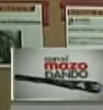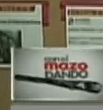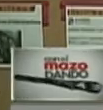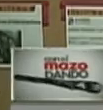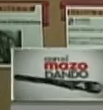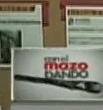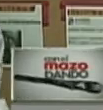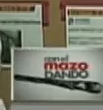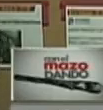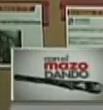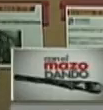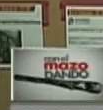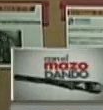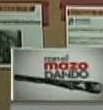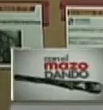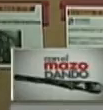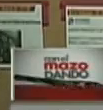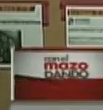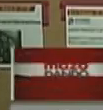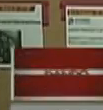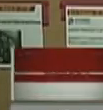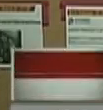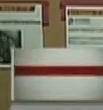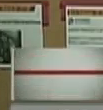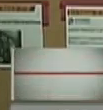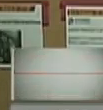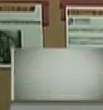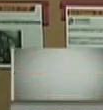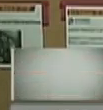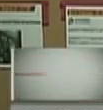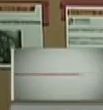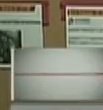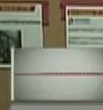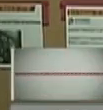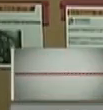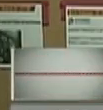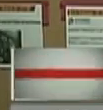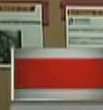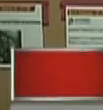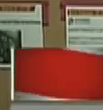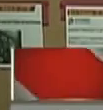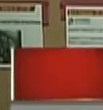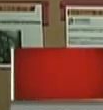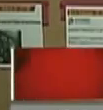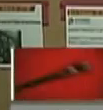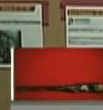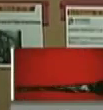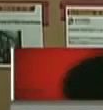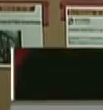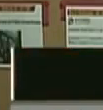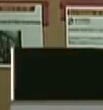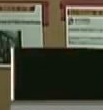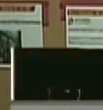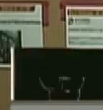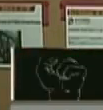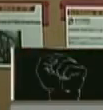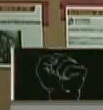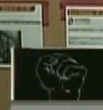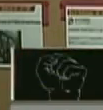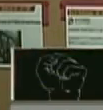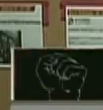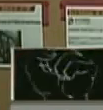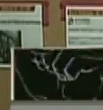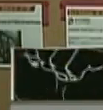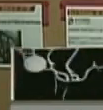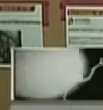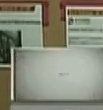listado con todos los candidatos bueno y cuando lo terminamos por eso hay una postulación un apoyo a las postulaciones y esos van a las